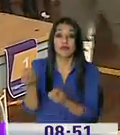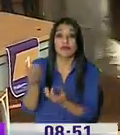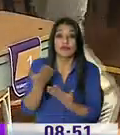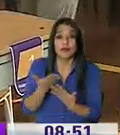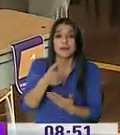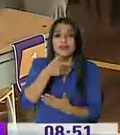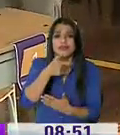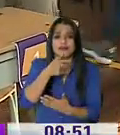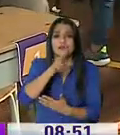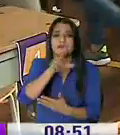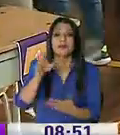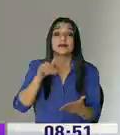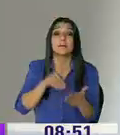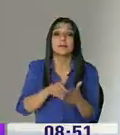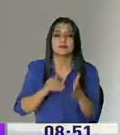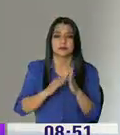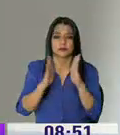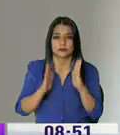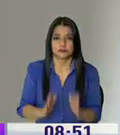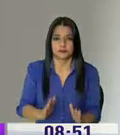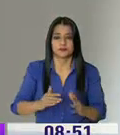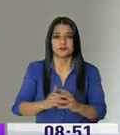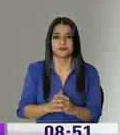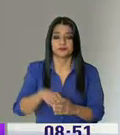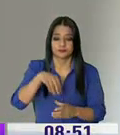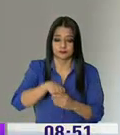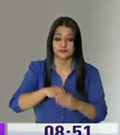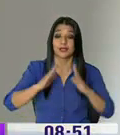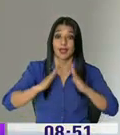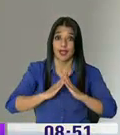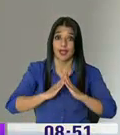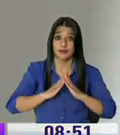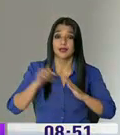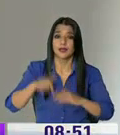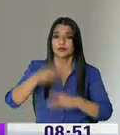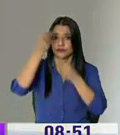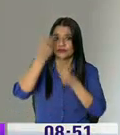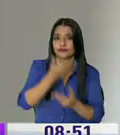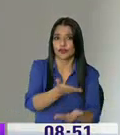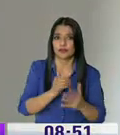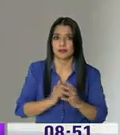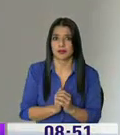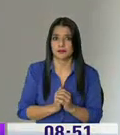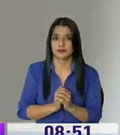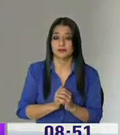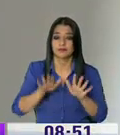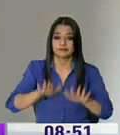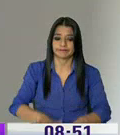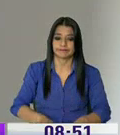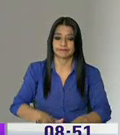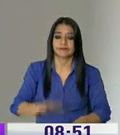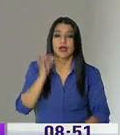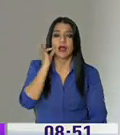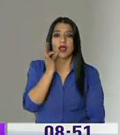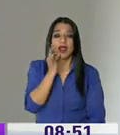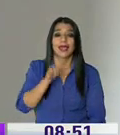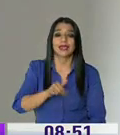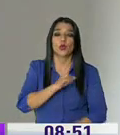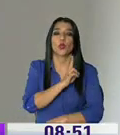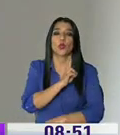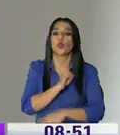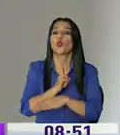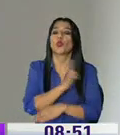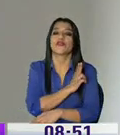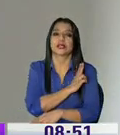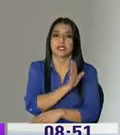de 30,000 estudiantes. Desde su domicilio ellos pueden informar a una central que tenemos en la universidad si existe